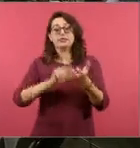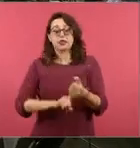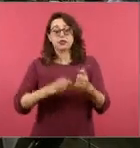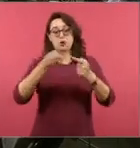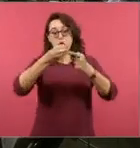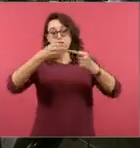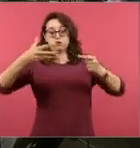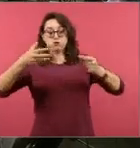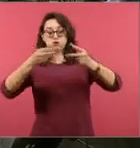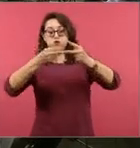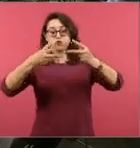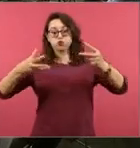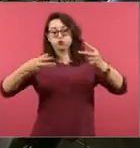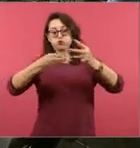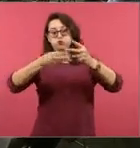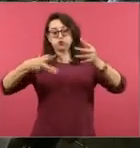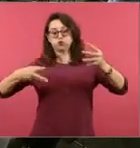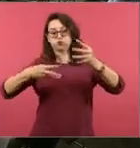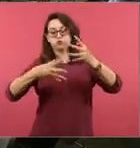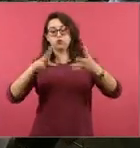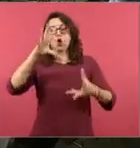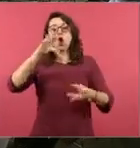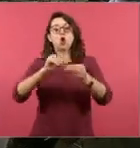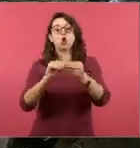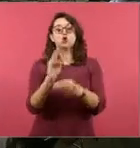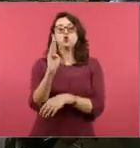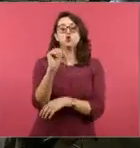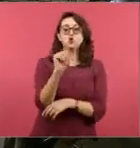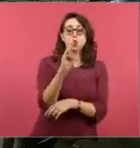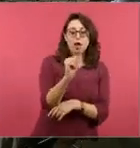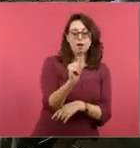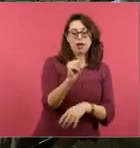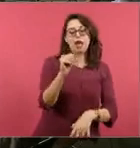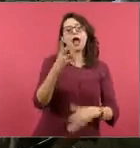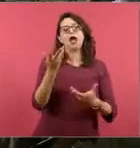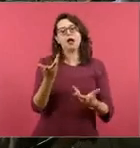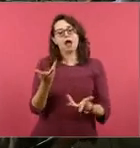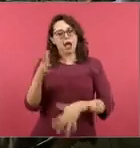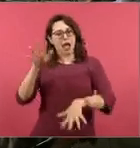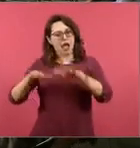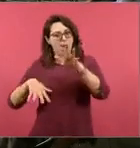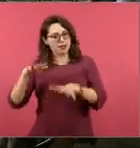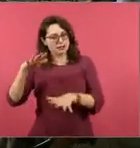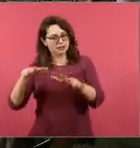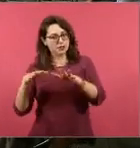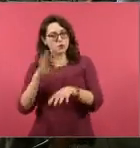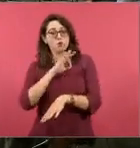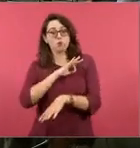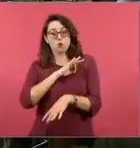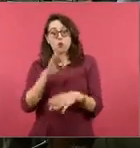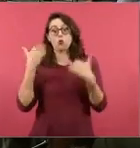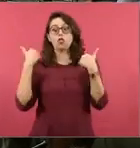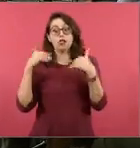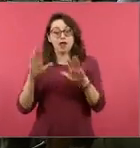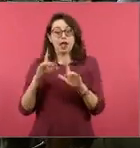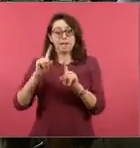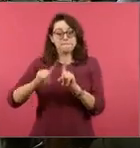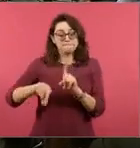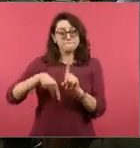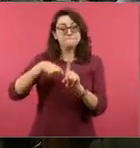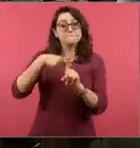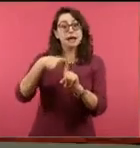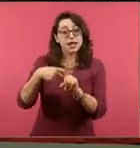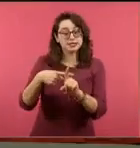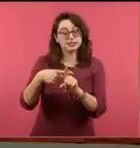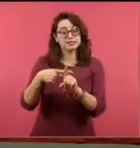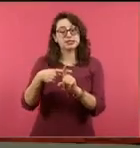dependiendo del campo, puede tener menos o más, pero esta es la base sobre la que trabajamos. Y